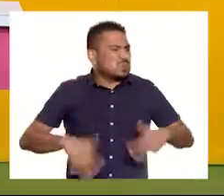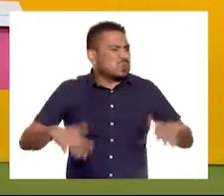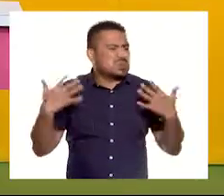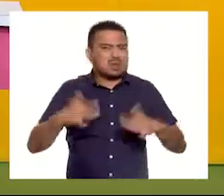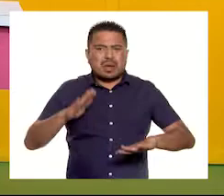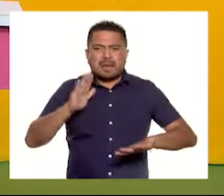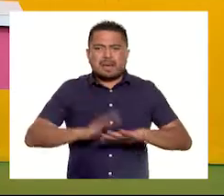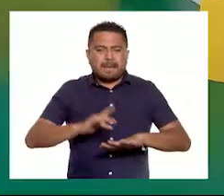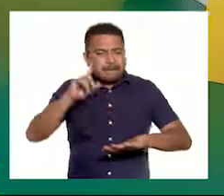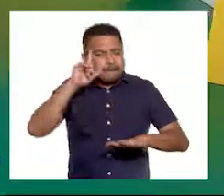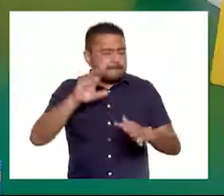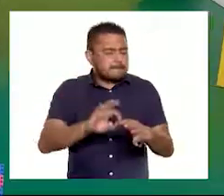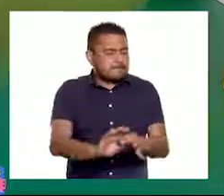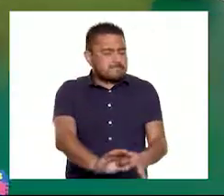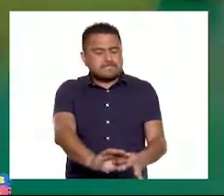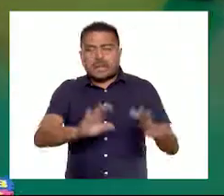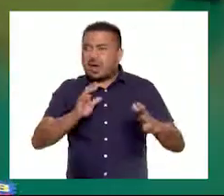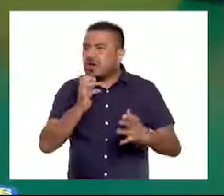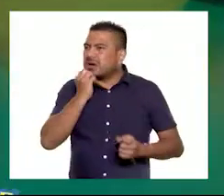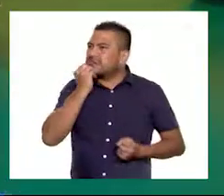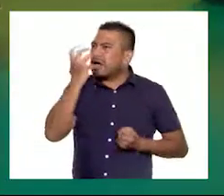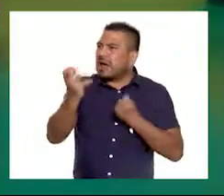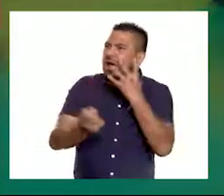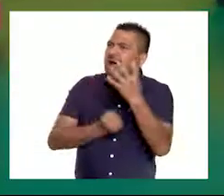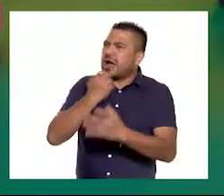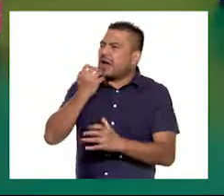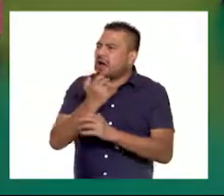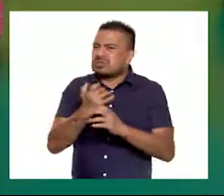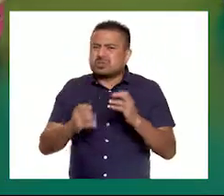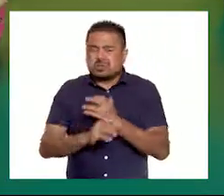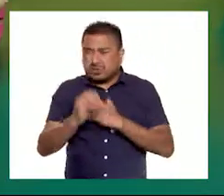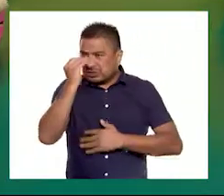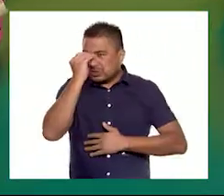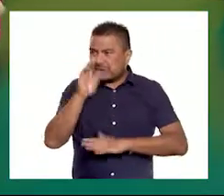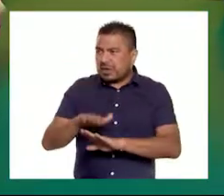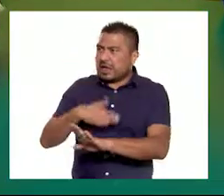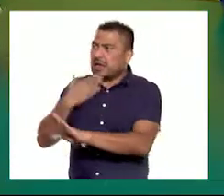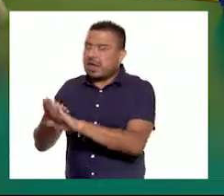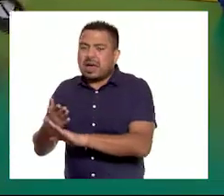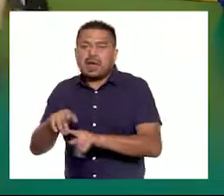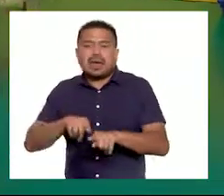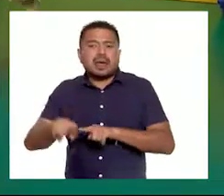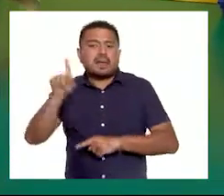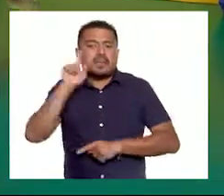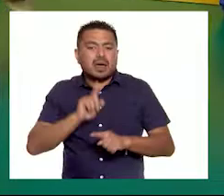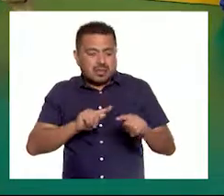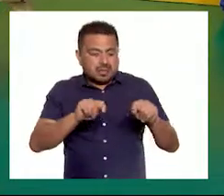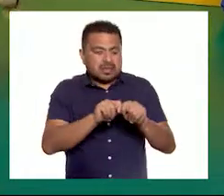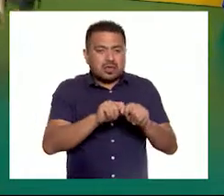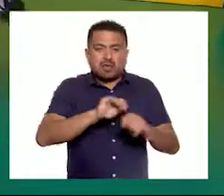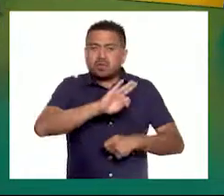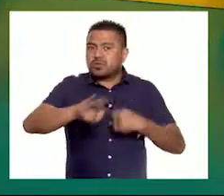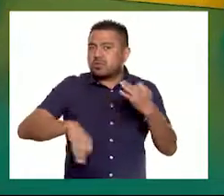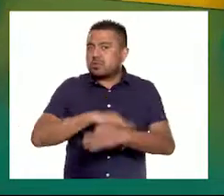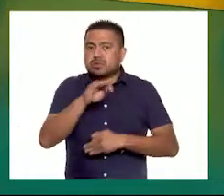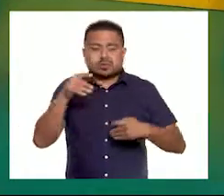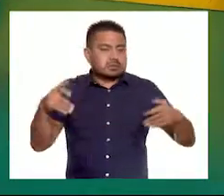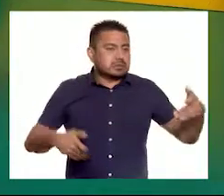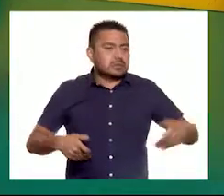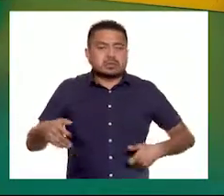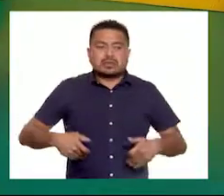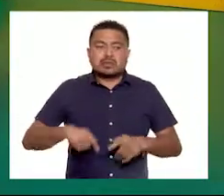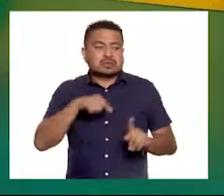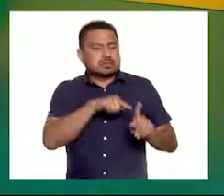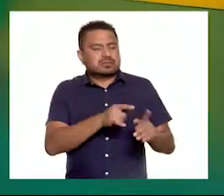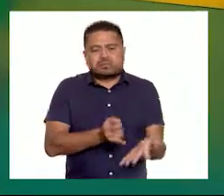¡Estaba furioso! Dijo cosas terribles a su hermana y a sus tíos. Todos se molestaron.